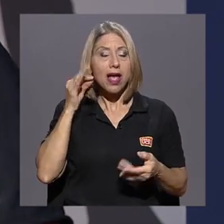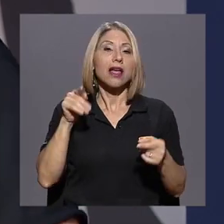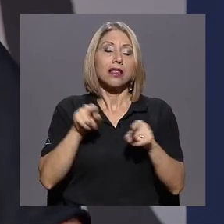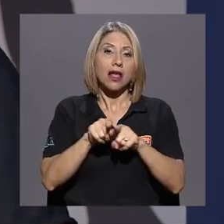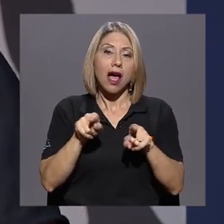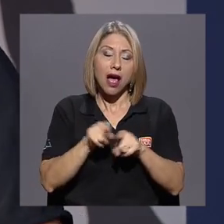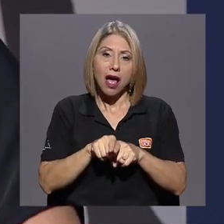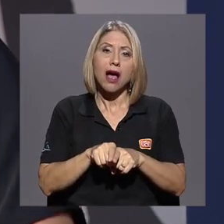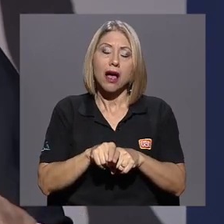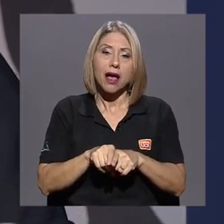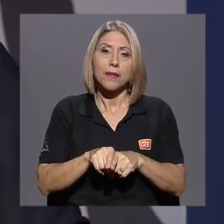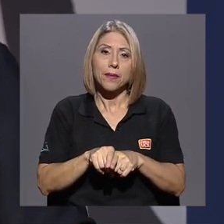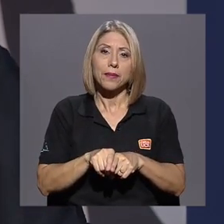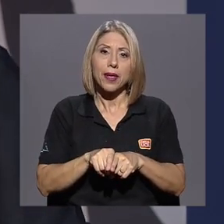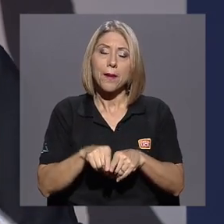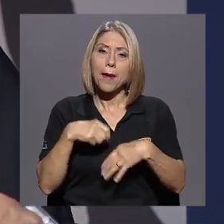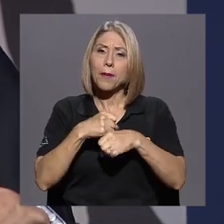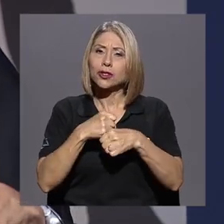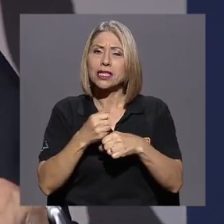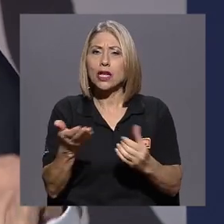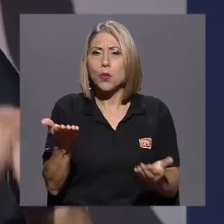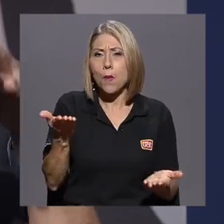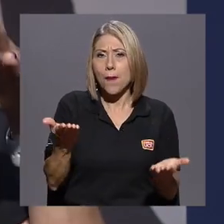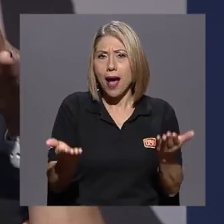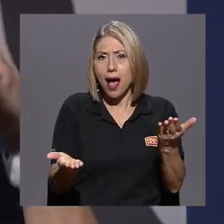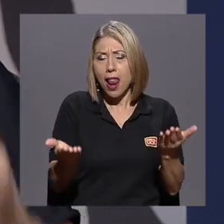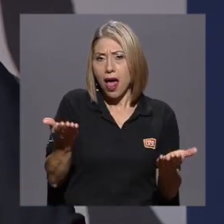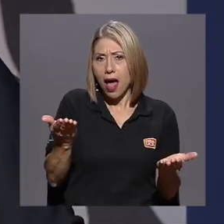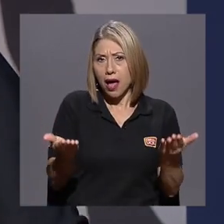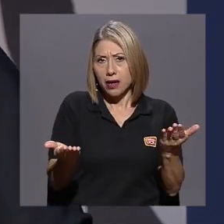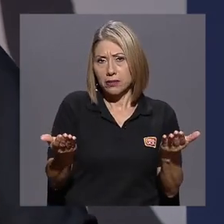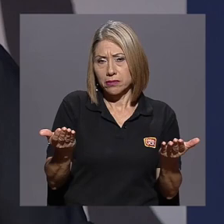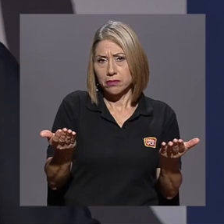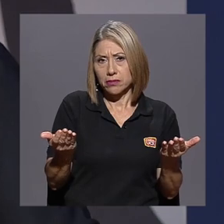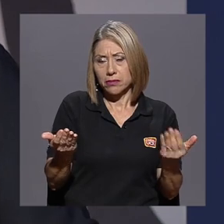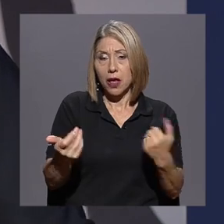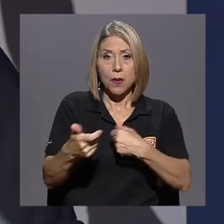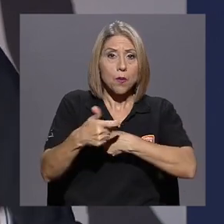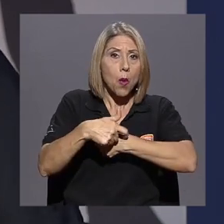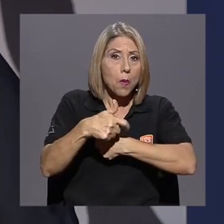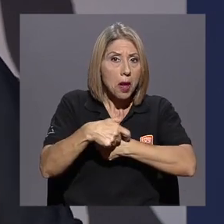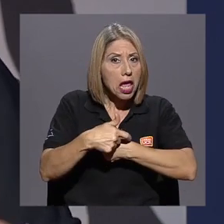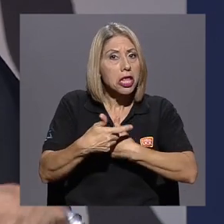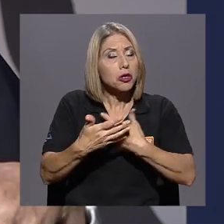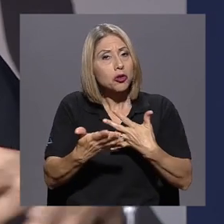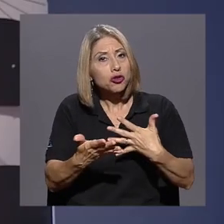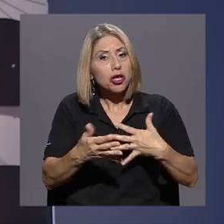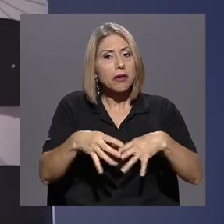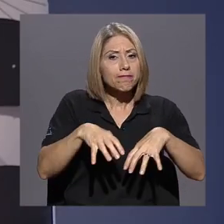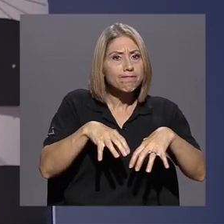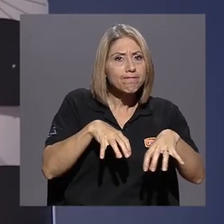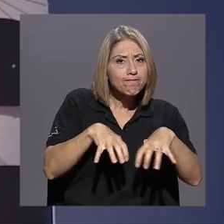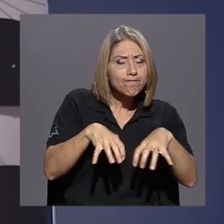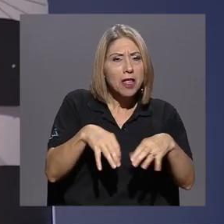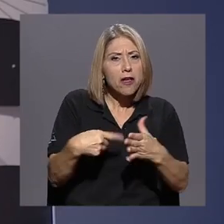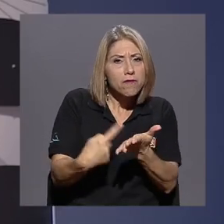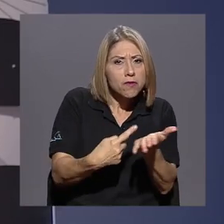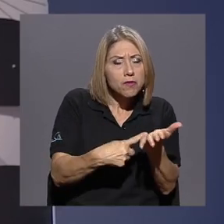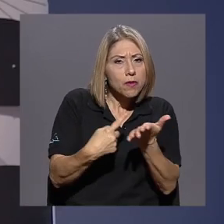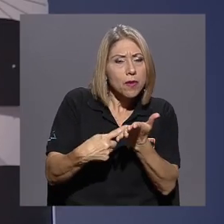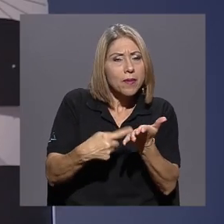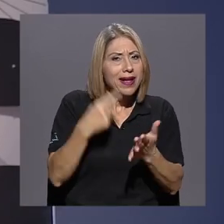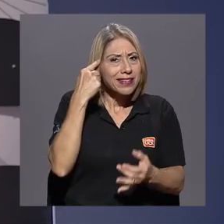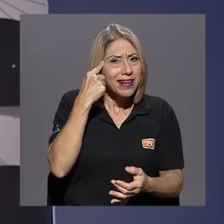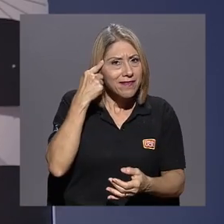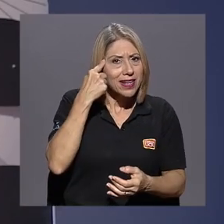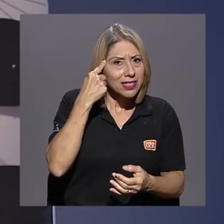tener entonces a hacer un balance entre momentos en donde va a haber reflexión de parte de quienes han